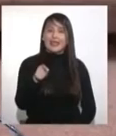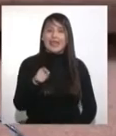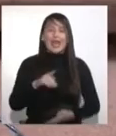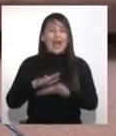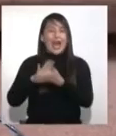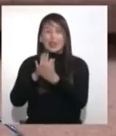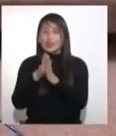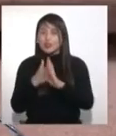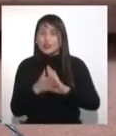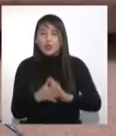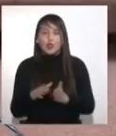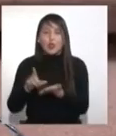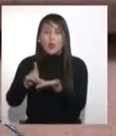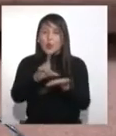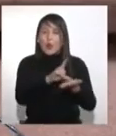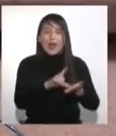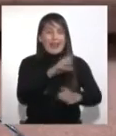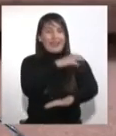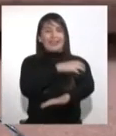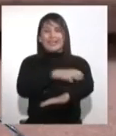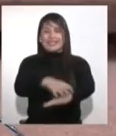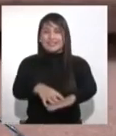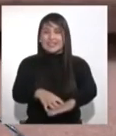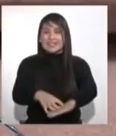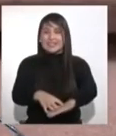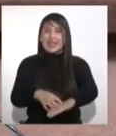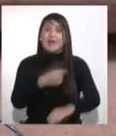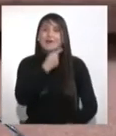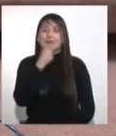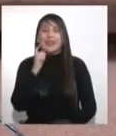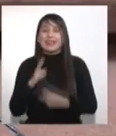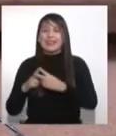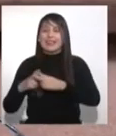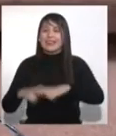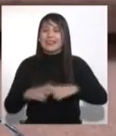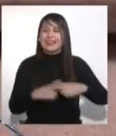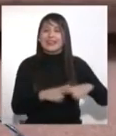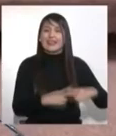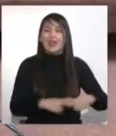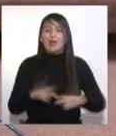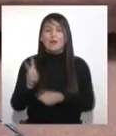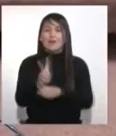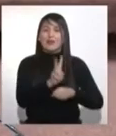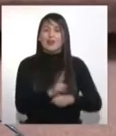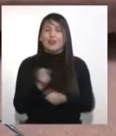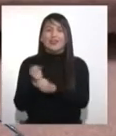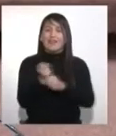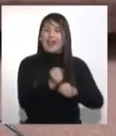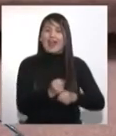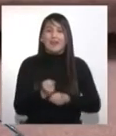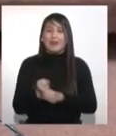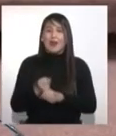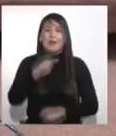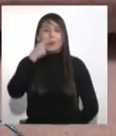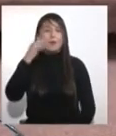todos los rincones de Chile, por los dentistas, por los técnicos, por las profesoras, por los trabajadores,